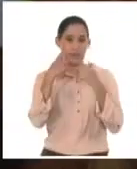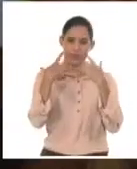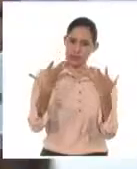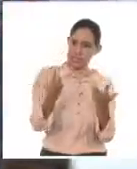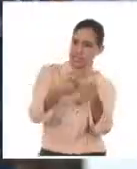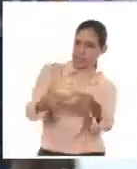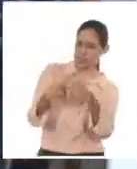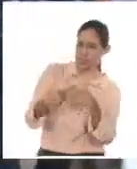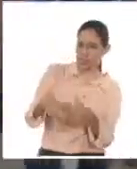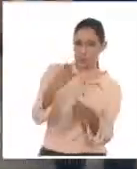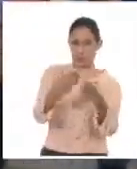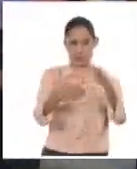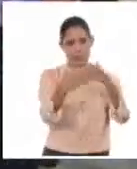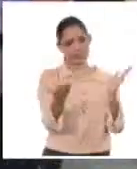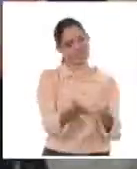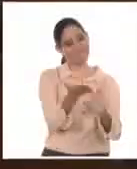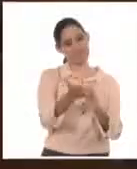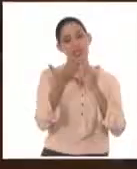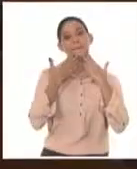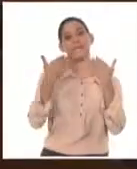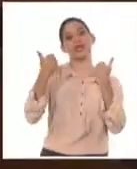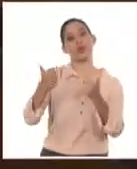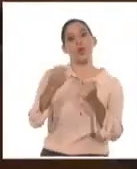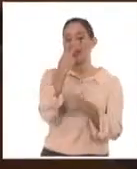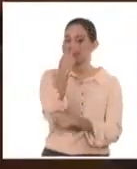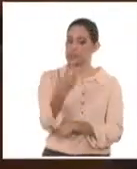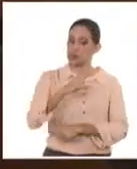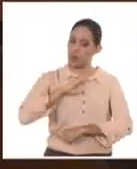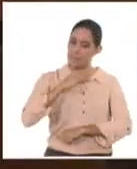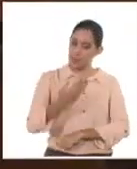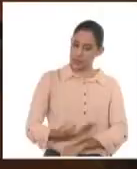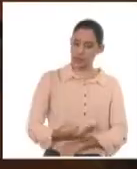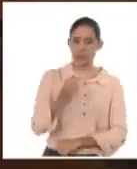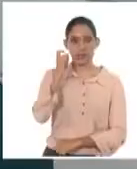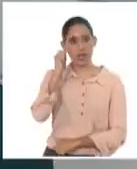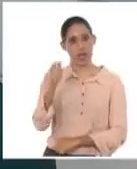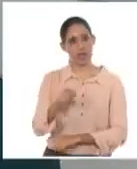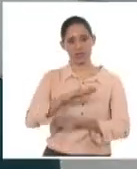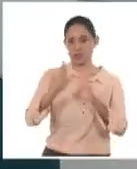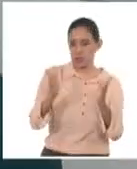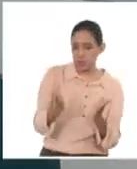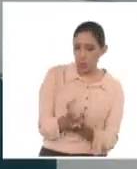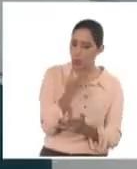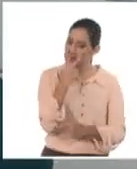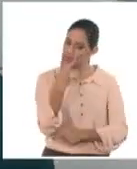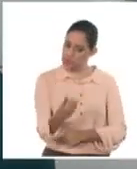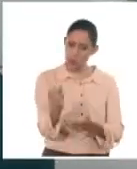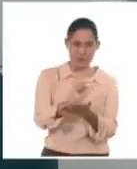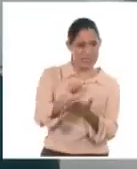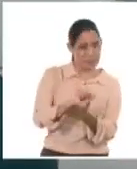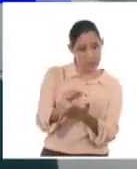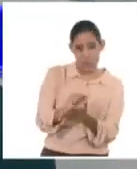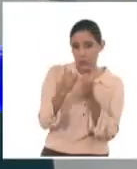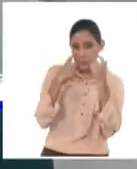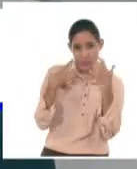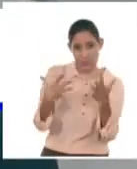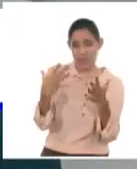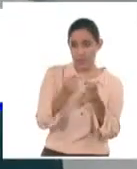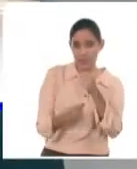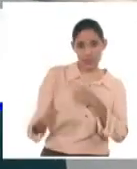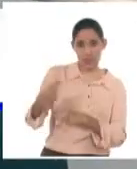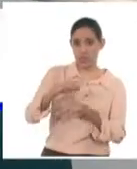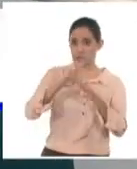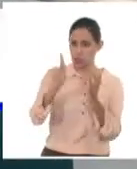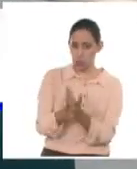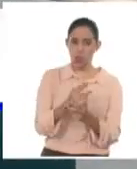porque todo ello mejora, dijo, la atención a las embarazadas. Le brindamos todos los servicios, incluso todas las pruebas diagnósticas se le